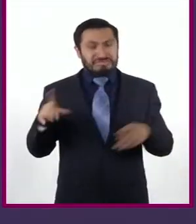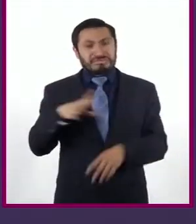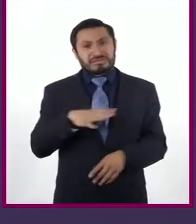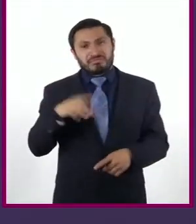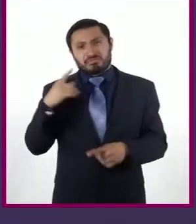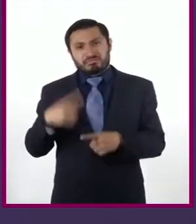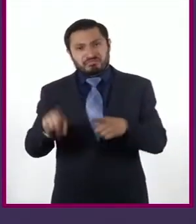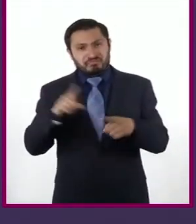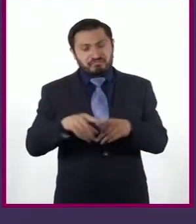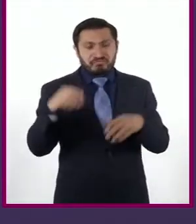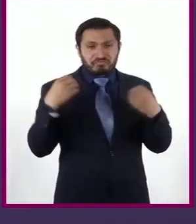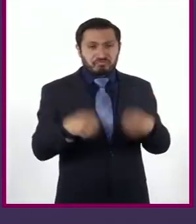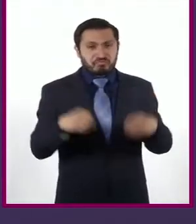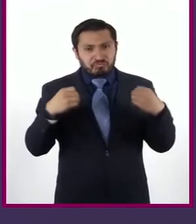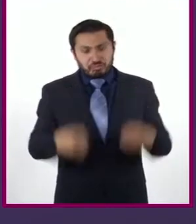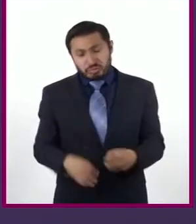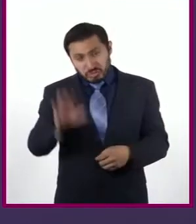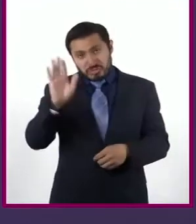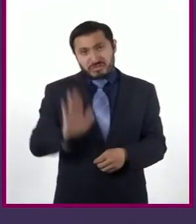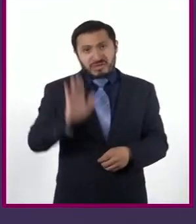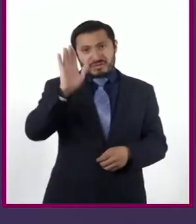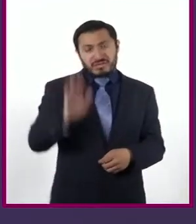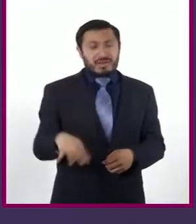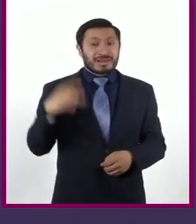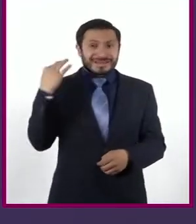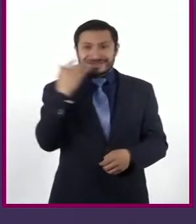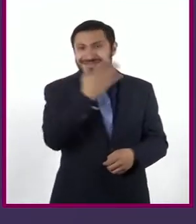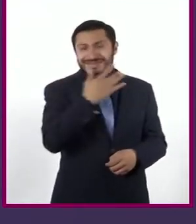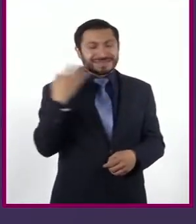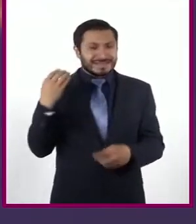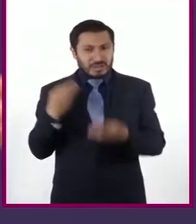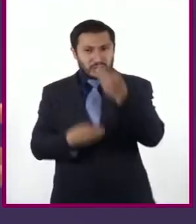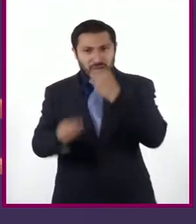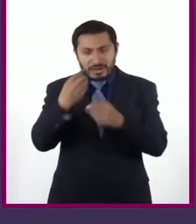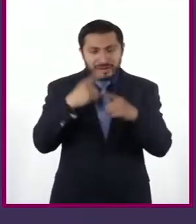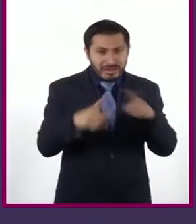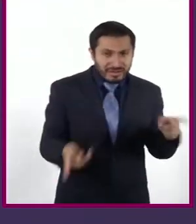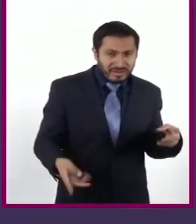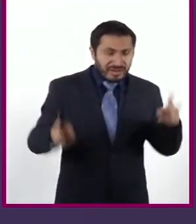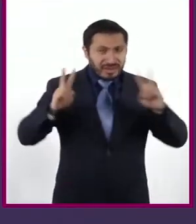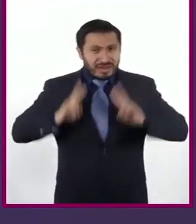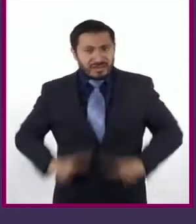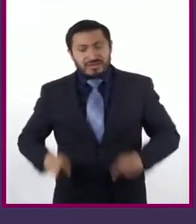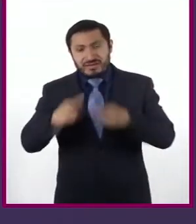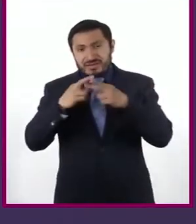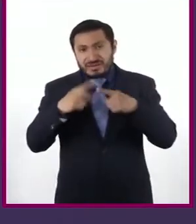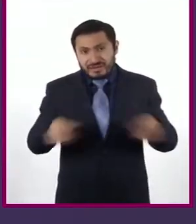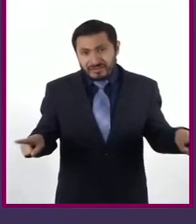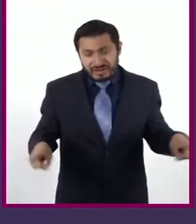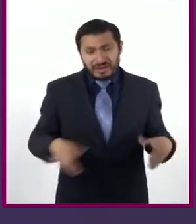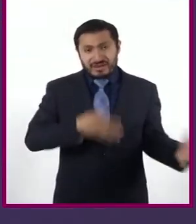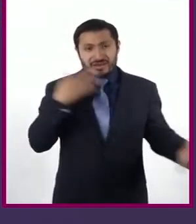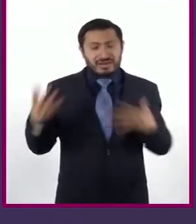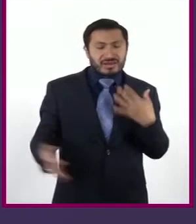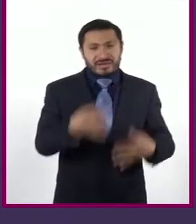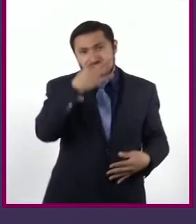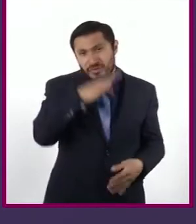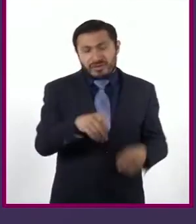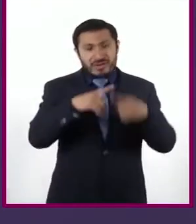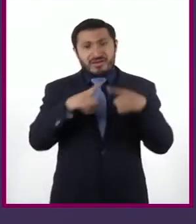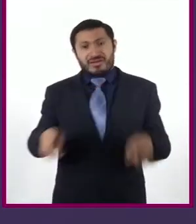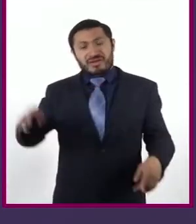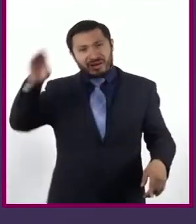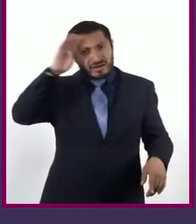otras ocupaciones, les parece sabrosa otra comida, se visten distinto, celebran otras fiestas y piensan de una